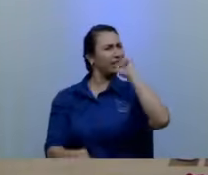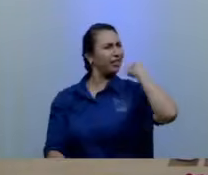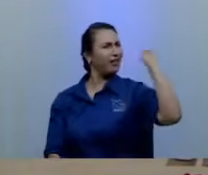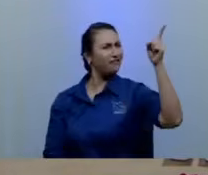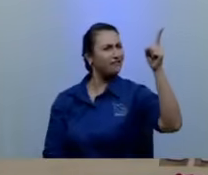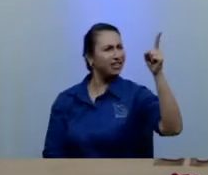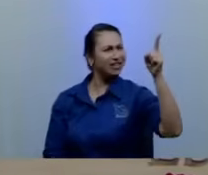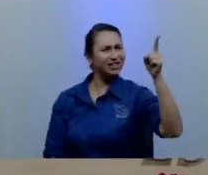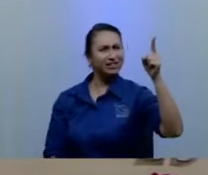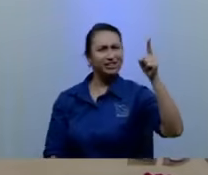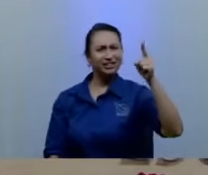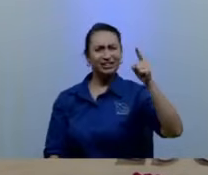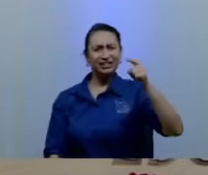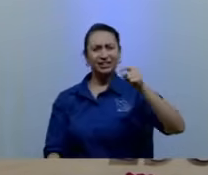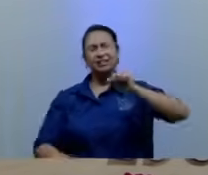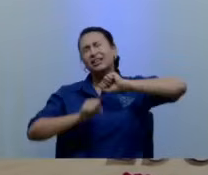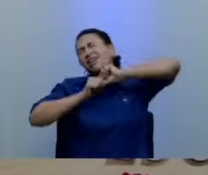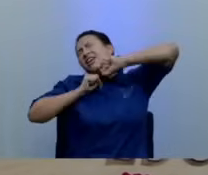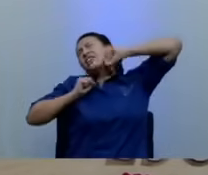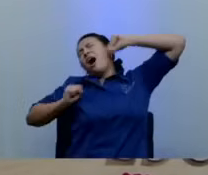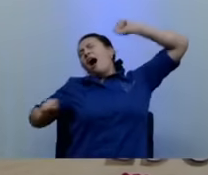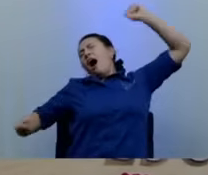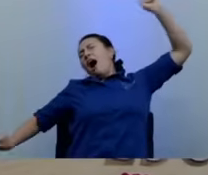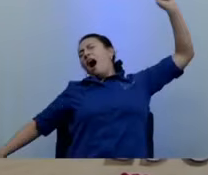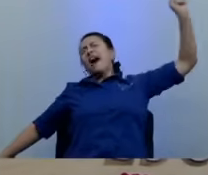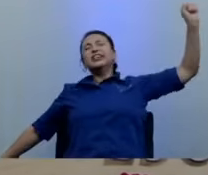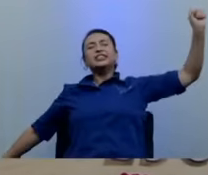sino que a mi enemigo.